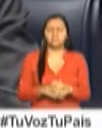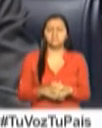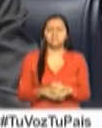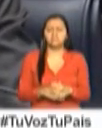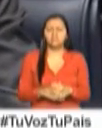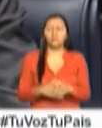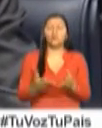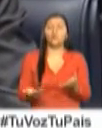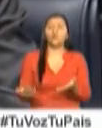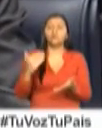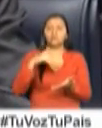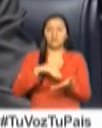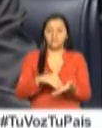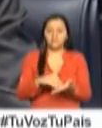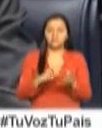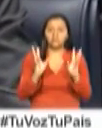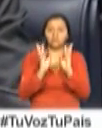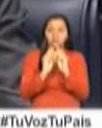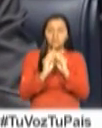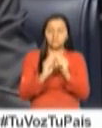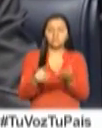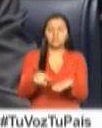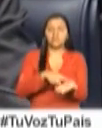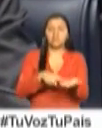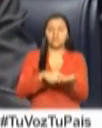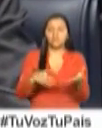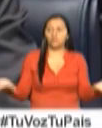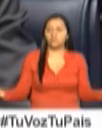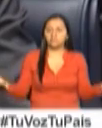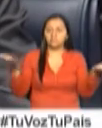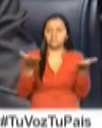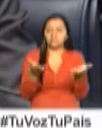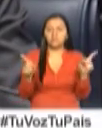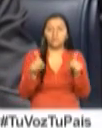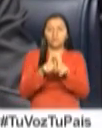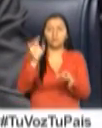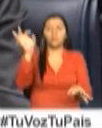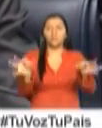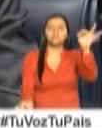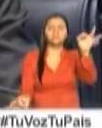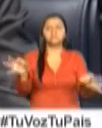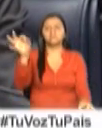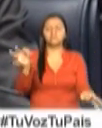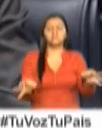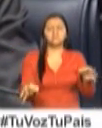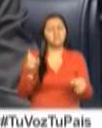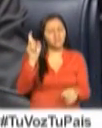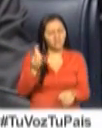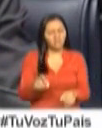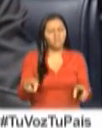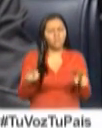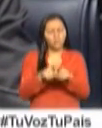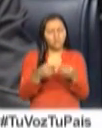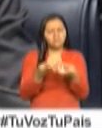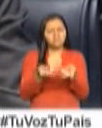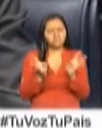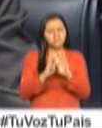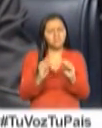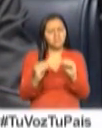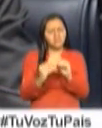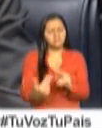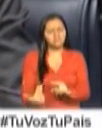Una vez más, el Senado se encuentra reunido para actuar como un órgano juzgador, con el fin de desempeñar una seria